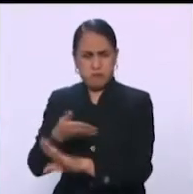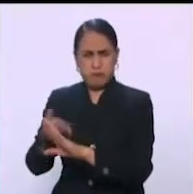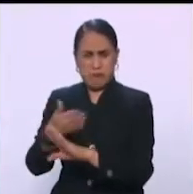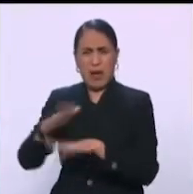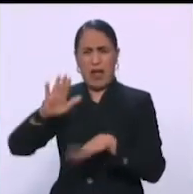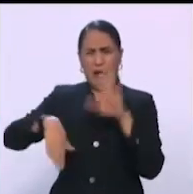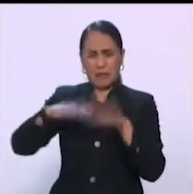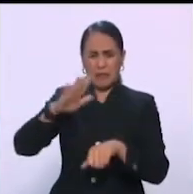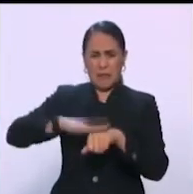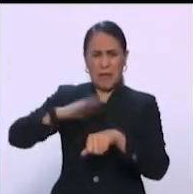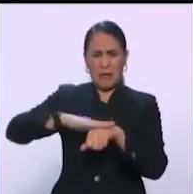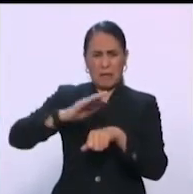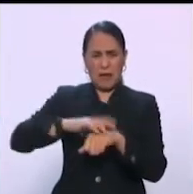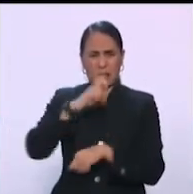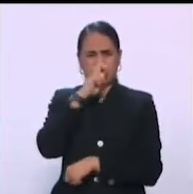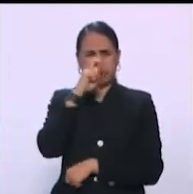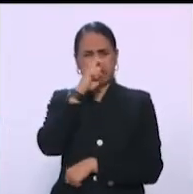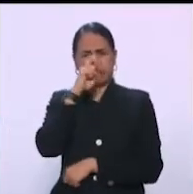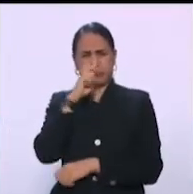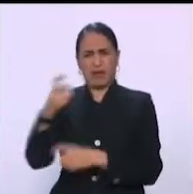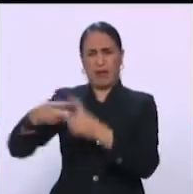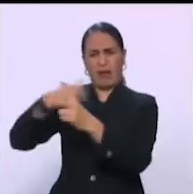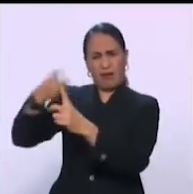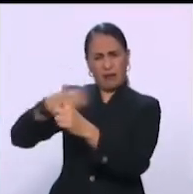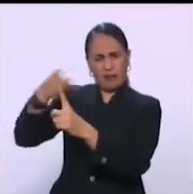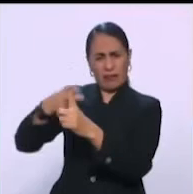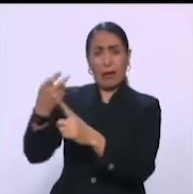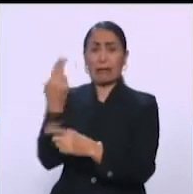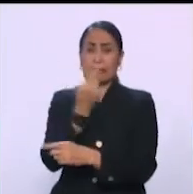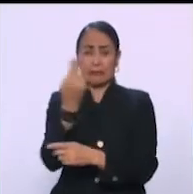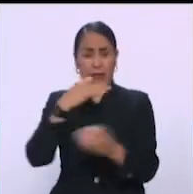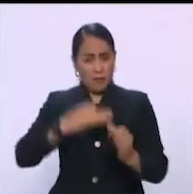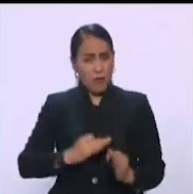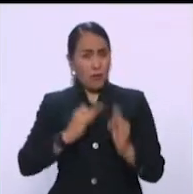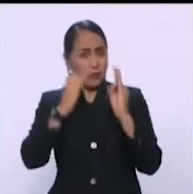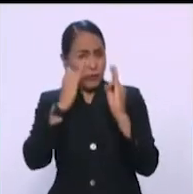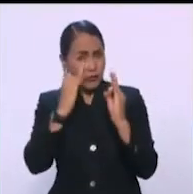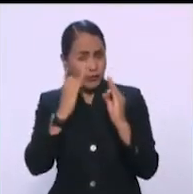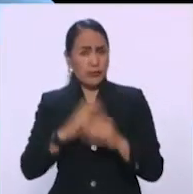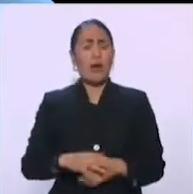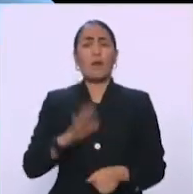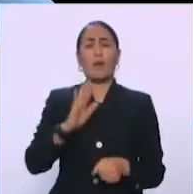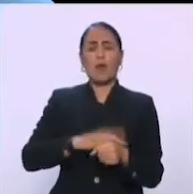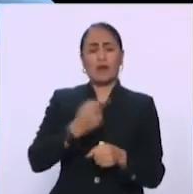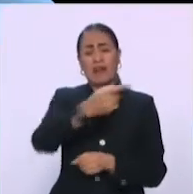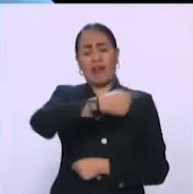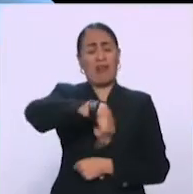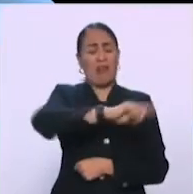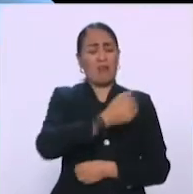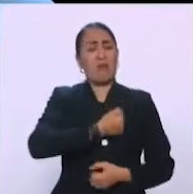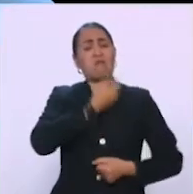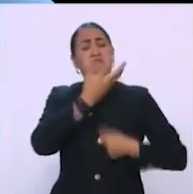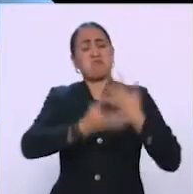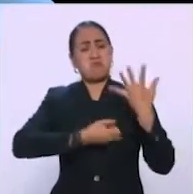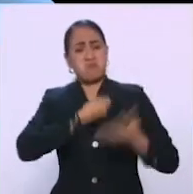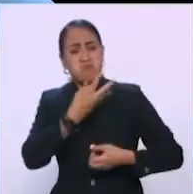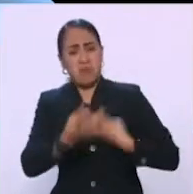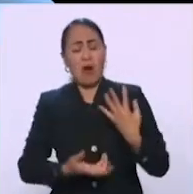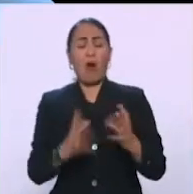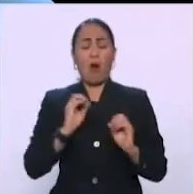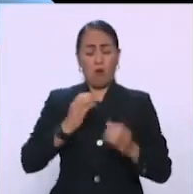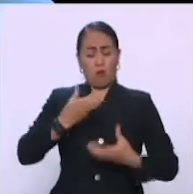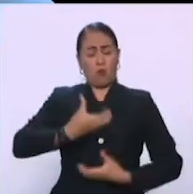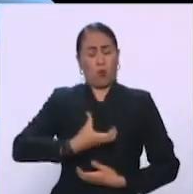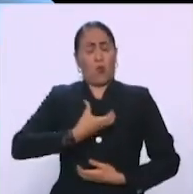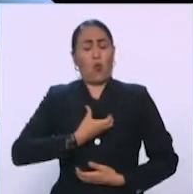que es importante que lo enfrentemos, porque de lo contrario pareciese que ellos, por hablar de esa forma, se ponen o se cuelgan la medalla